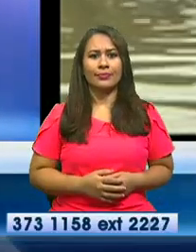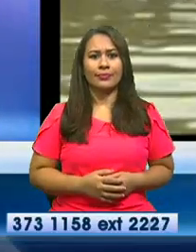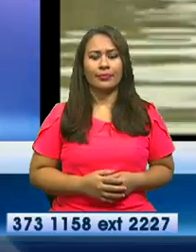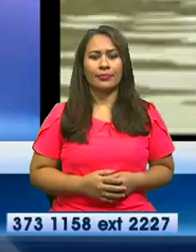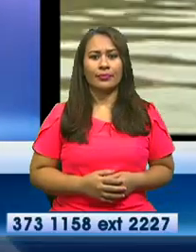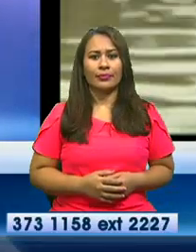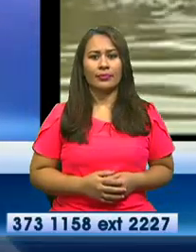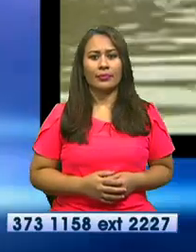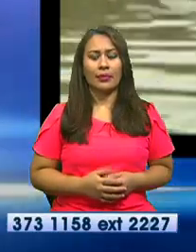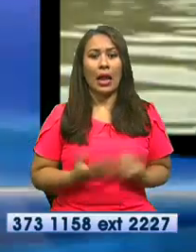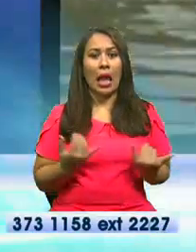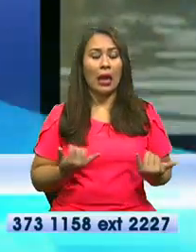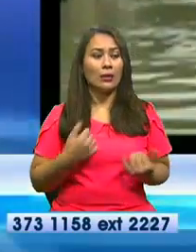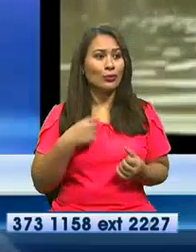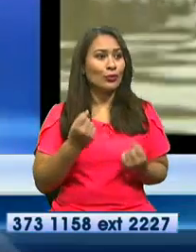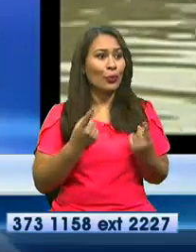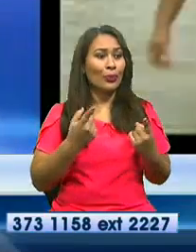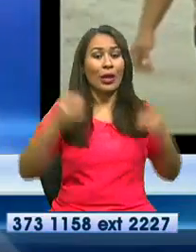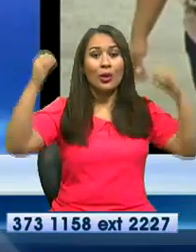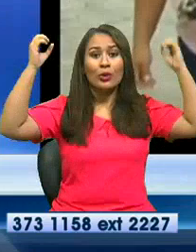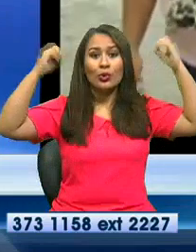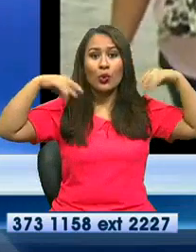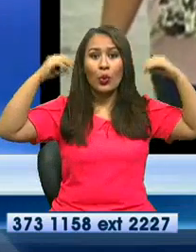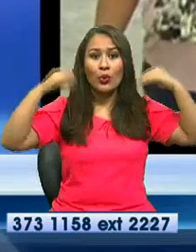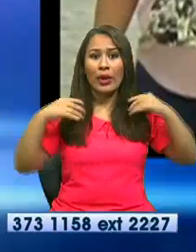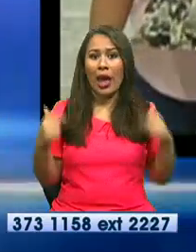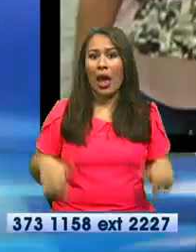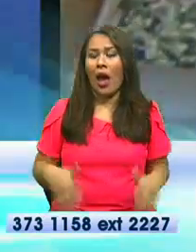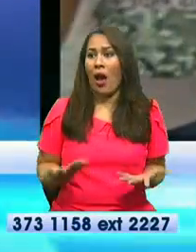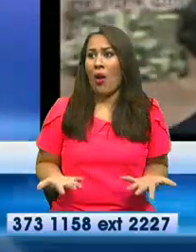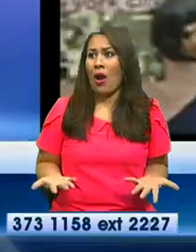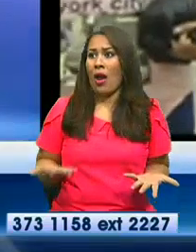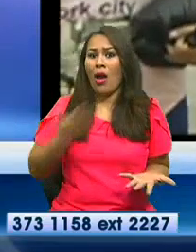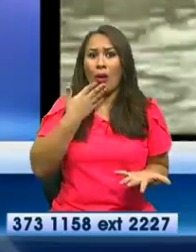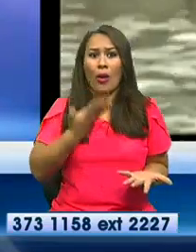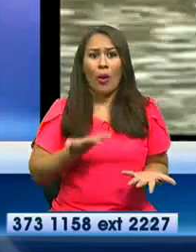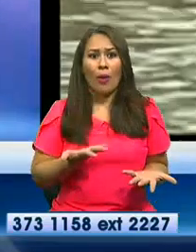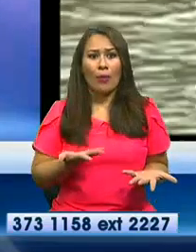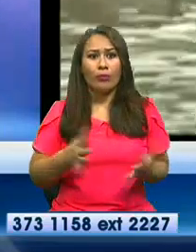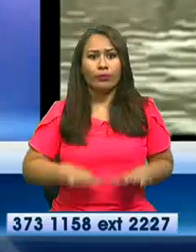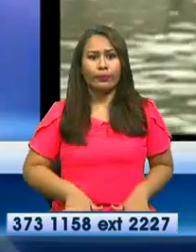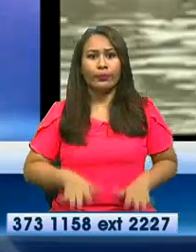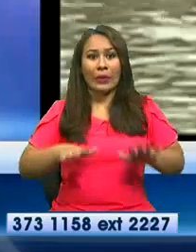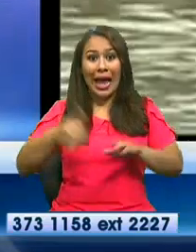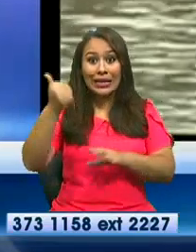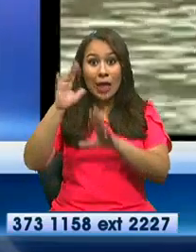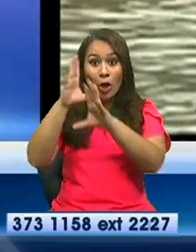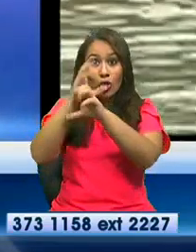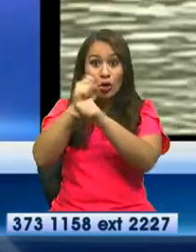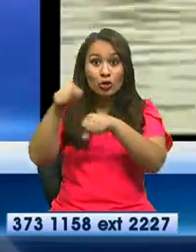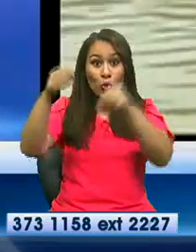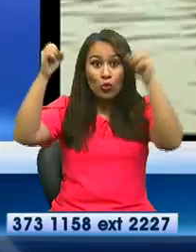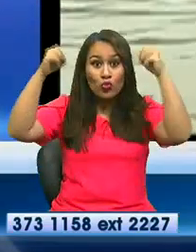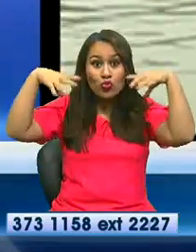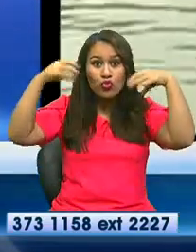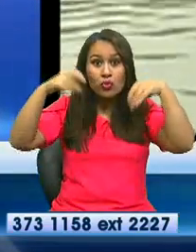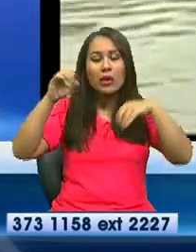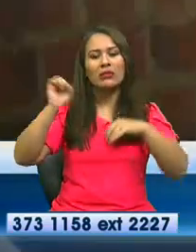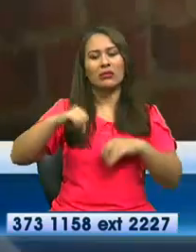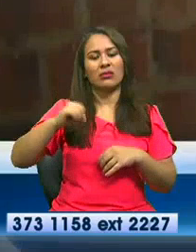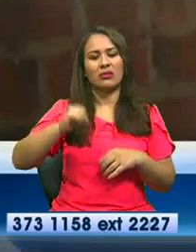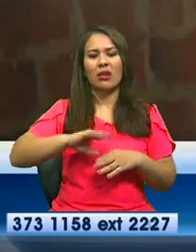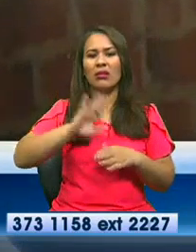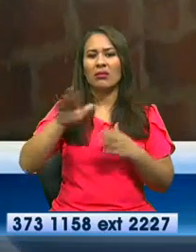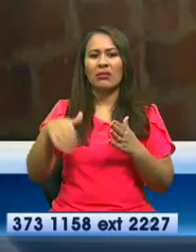que ya no, casi ya no hay ni lluvia. No hay lluvia, dice, cuenta. La lluvia de anoche también los afectó, me imagino.